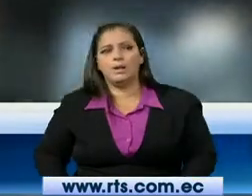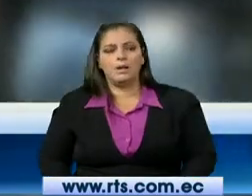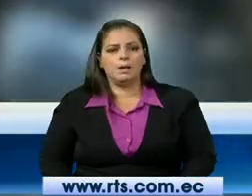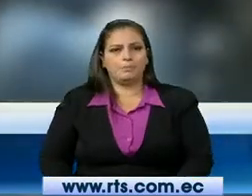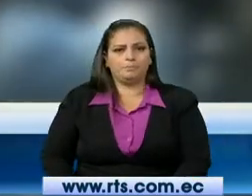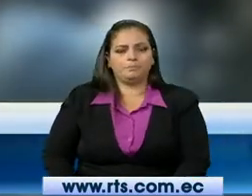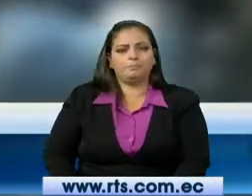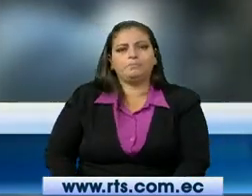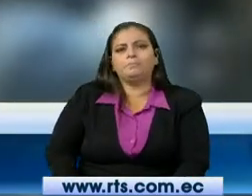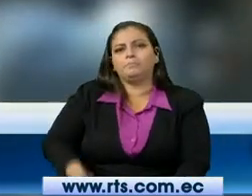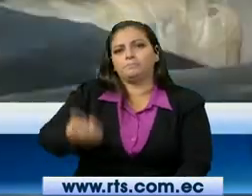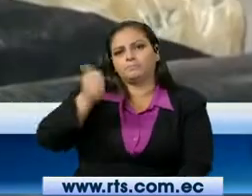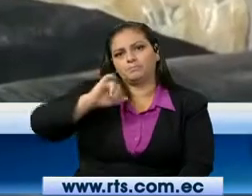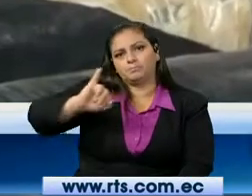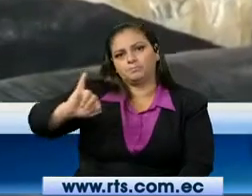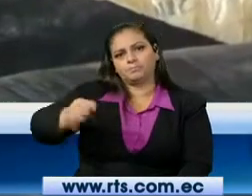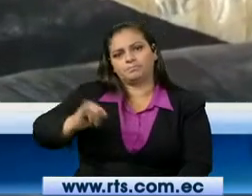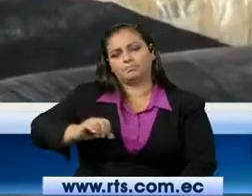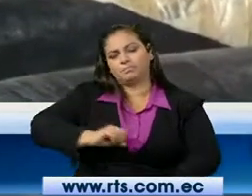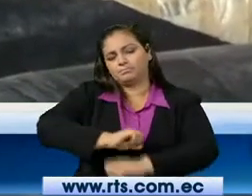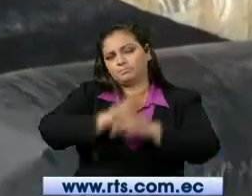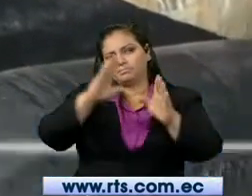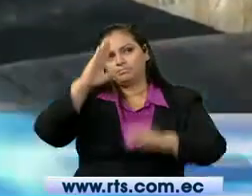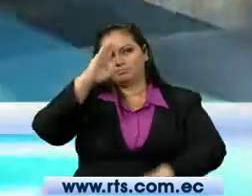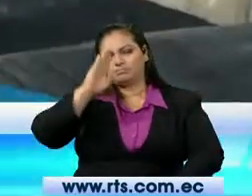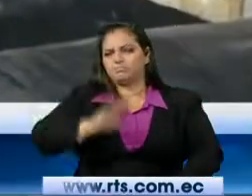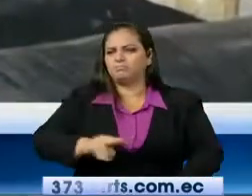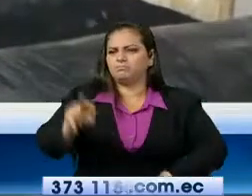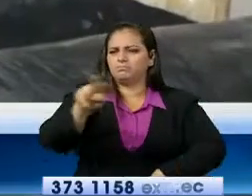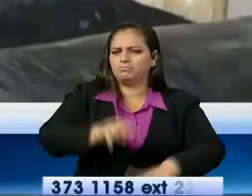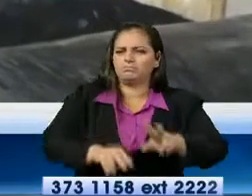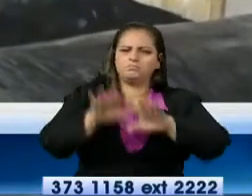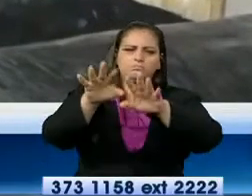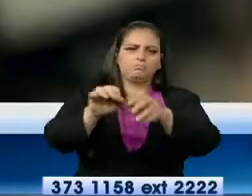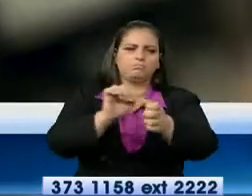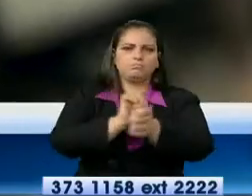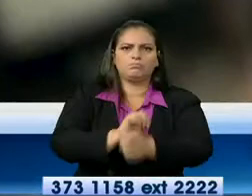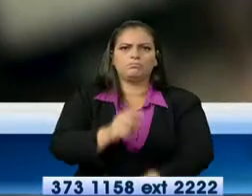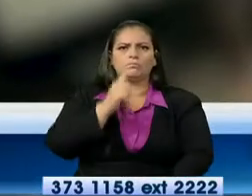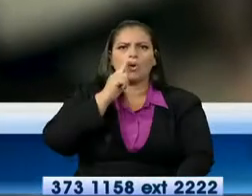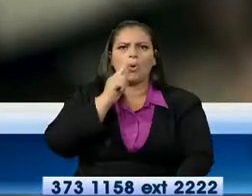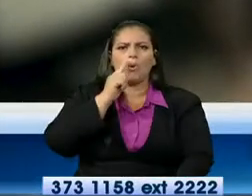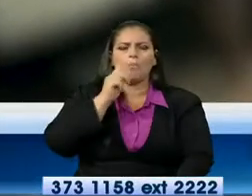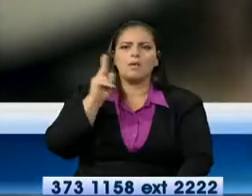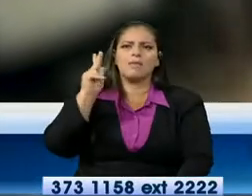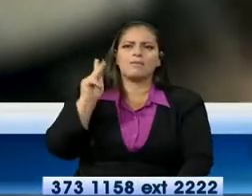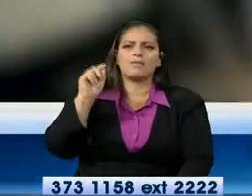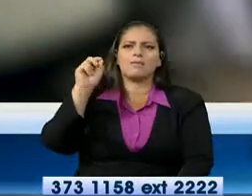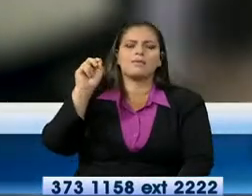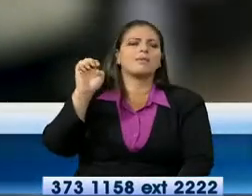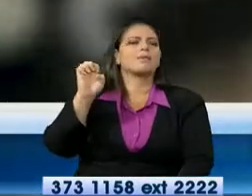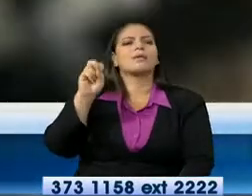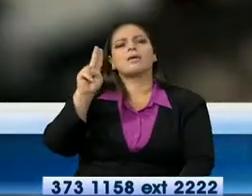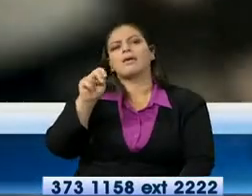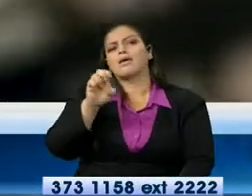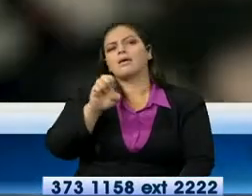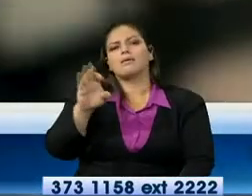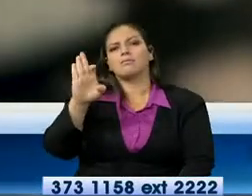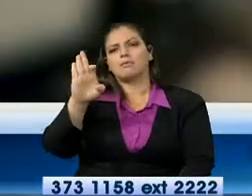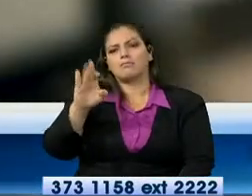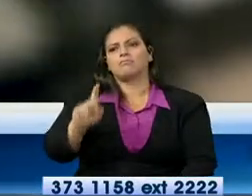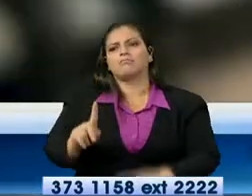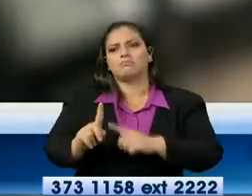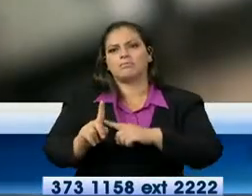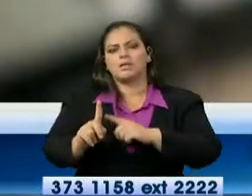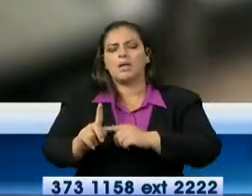Kenny M., quien presuntamente abastecía de alcaloide a la red de microtráfico. Estaba en la lista de los más buscados por el crimen de José L., de